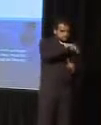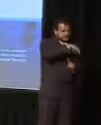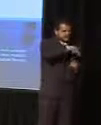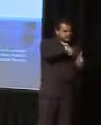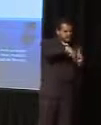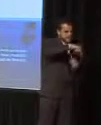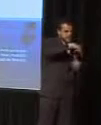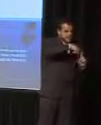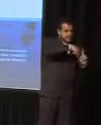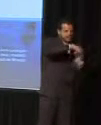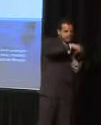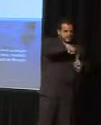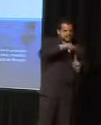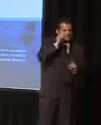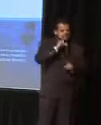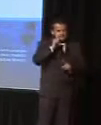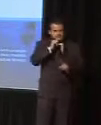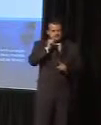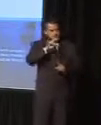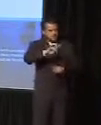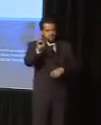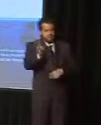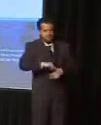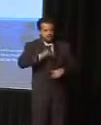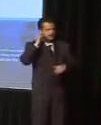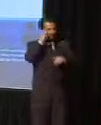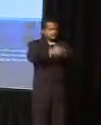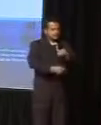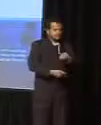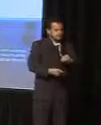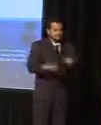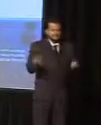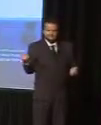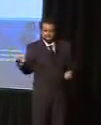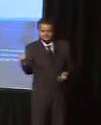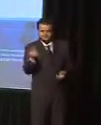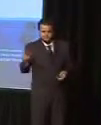necesitamos un público educado